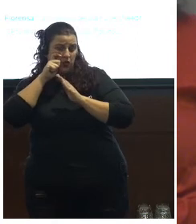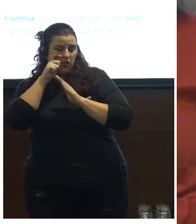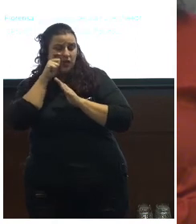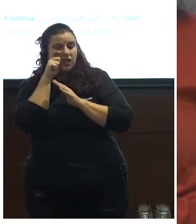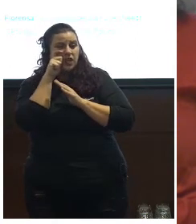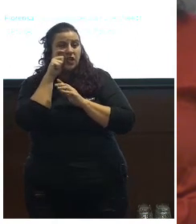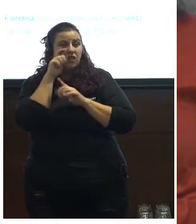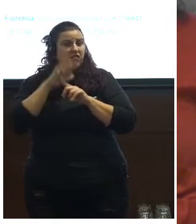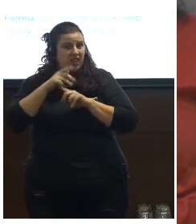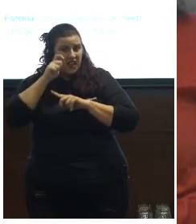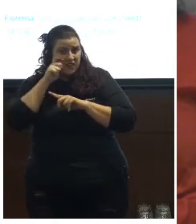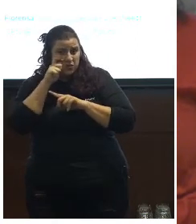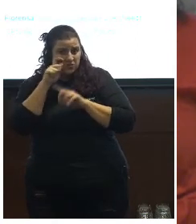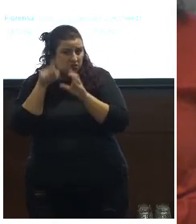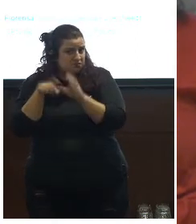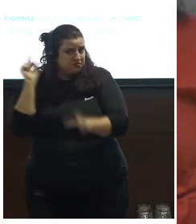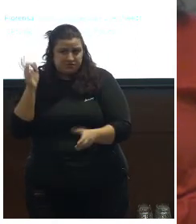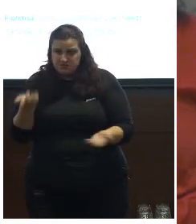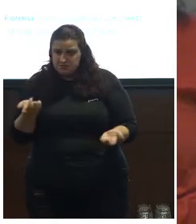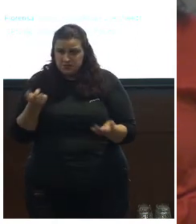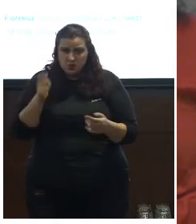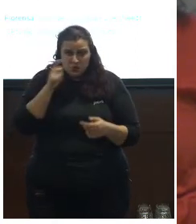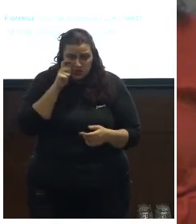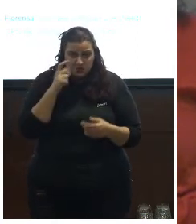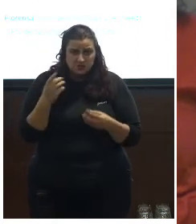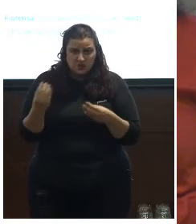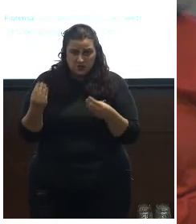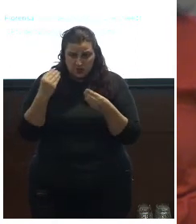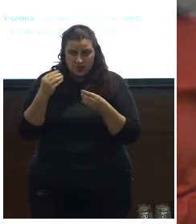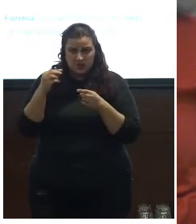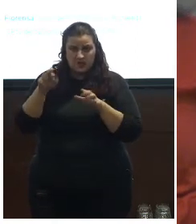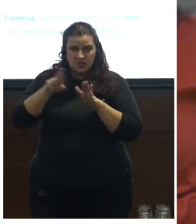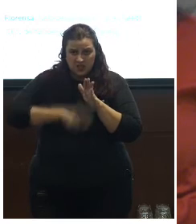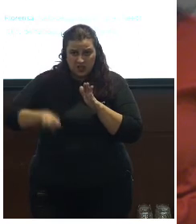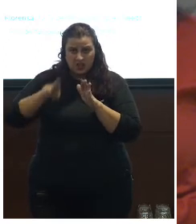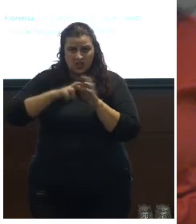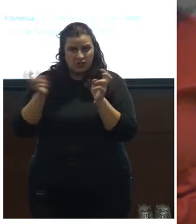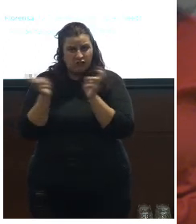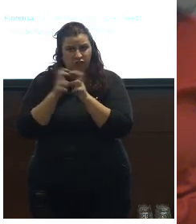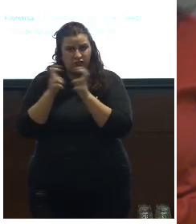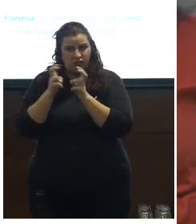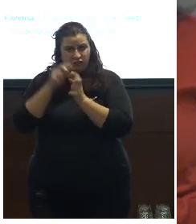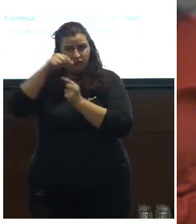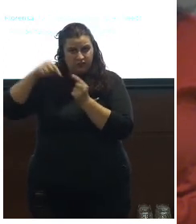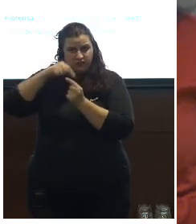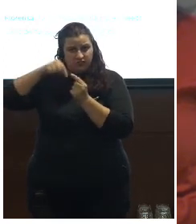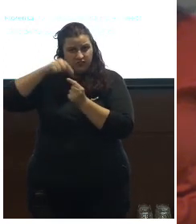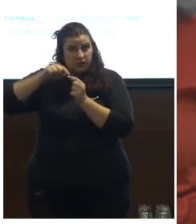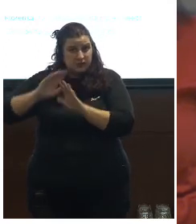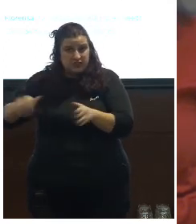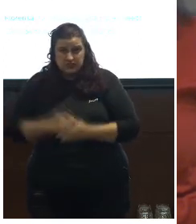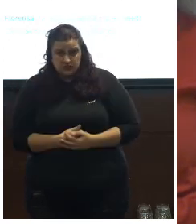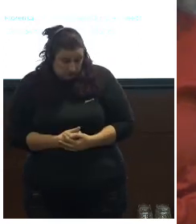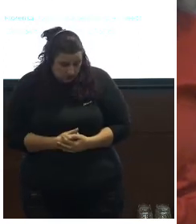turismo, con la formación, porque llegó un momento que se repetía. O sea, prácticamente tú no podías dejar de